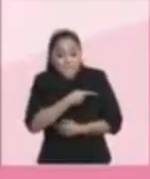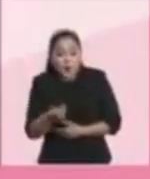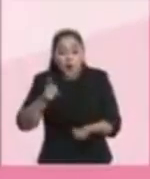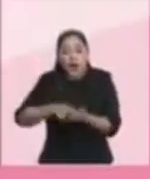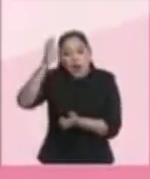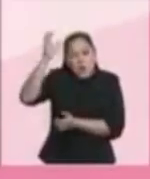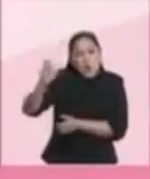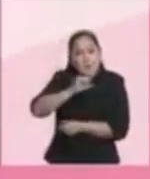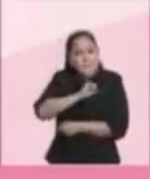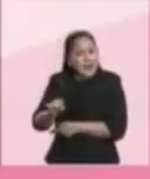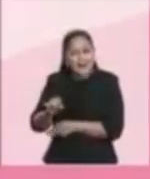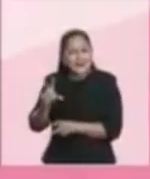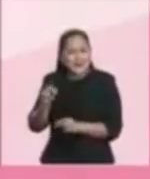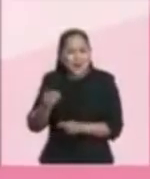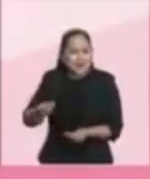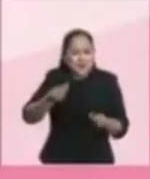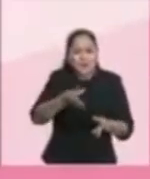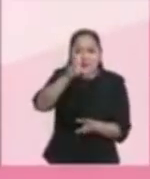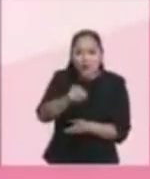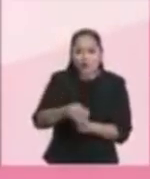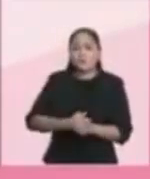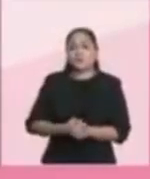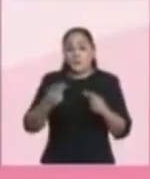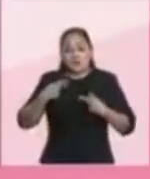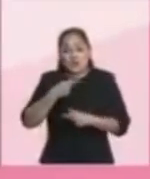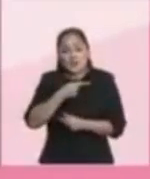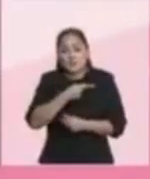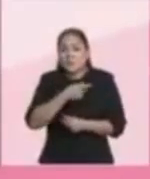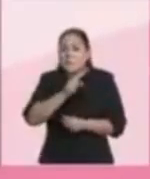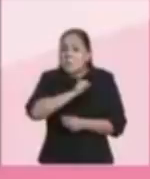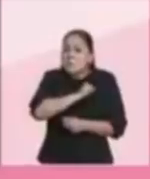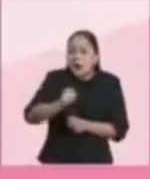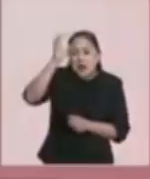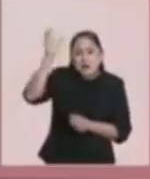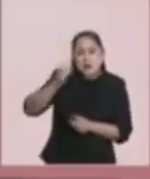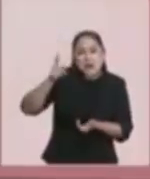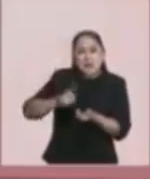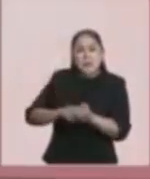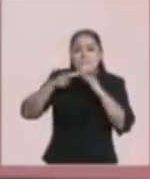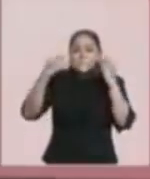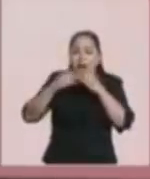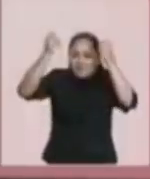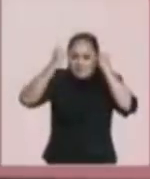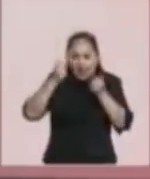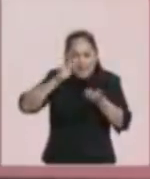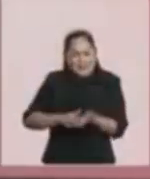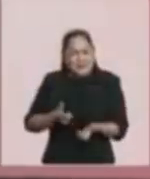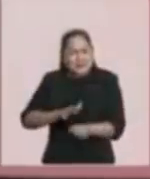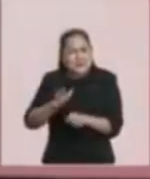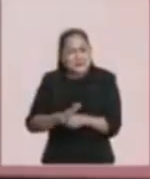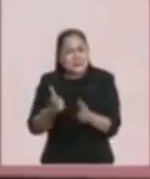acuerdo en el diagnóstico mismo, pero no criminalizar. Los criminales del crimen organizado están llenos de dinero. No es un